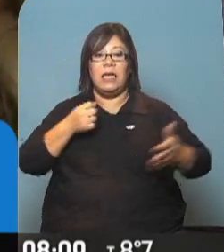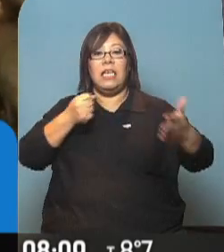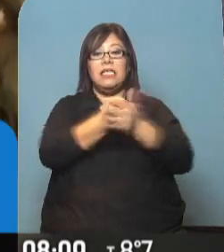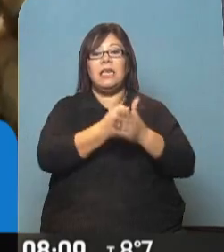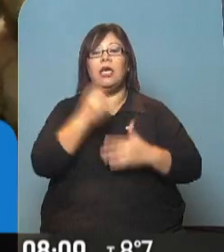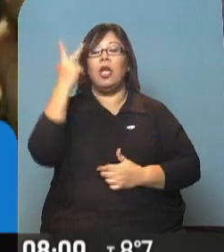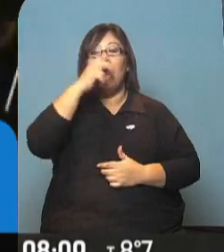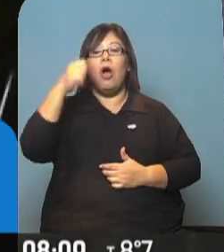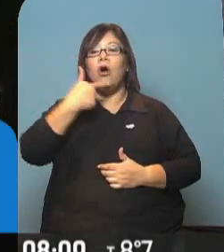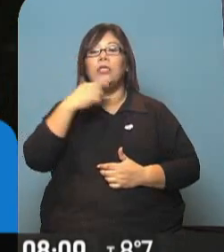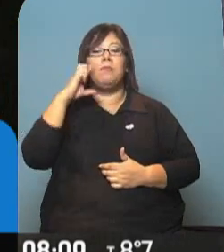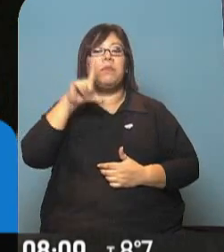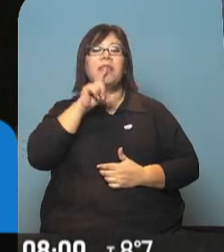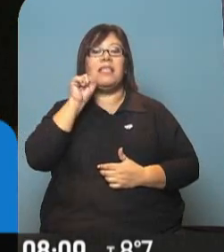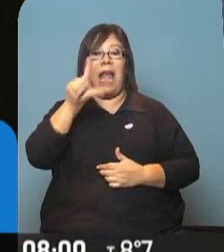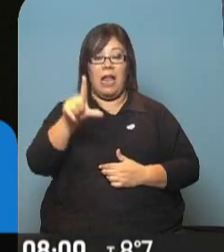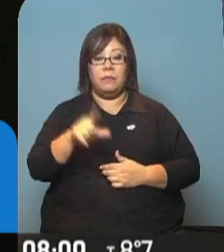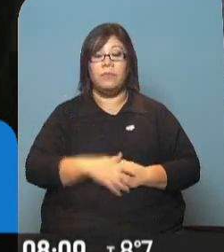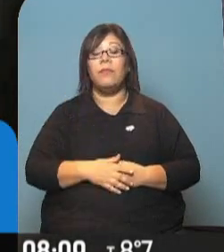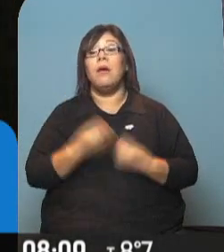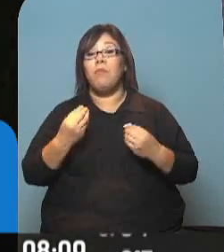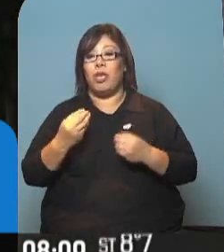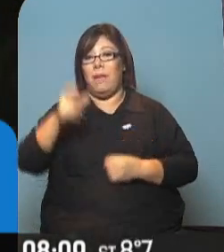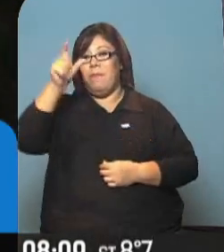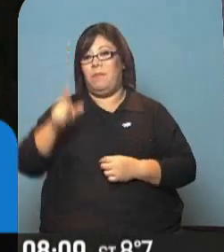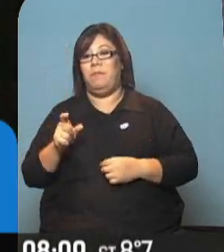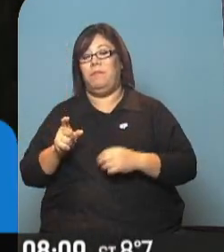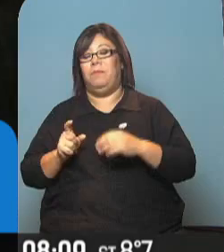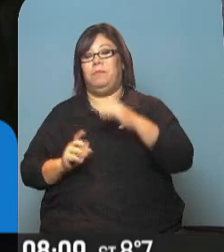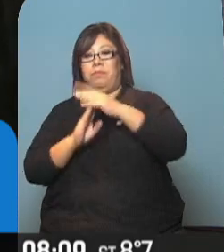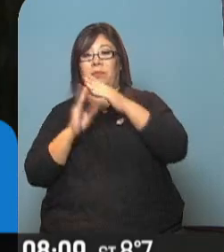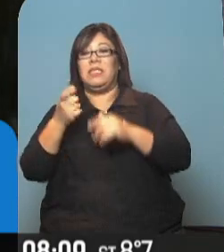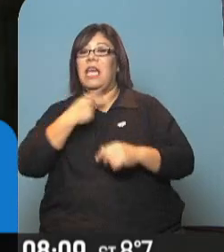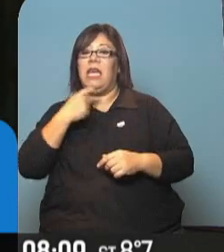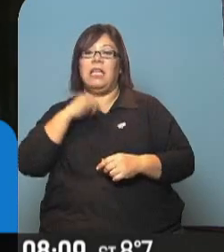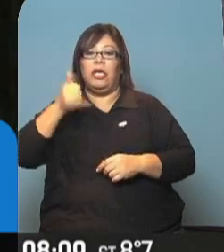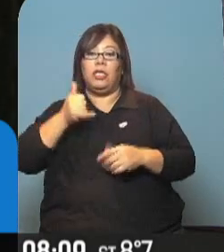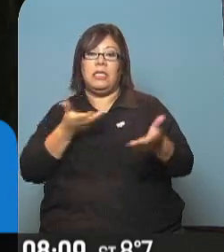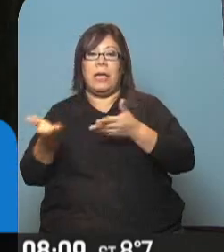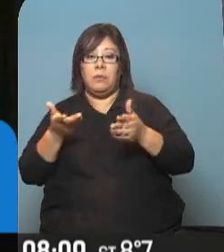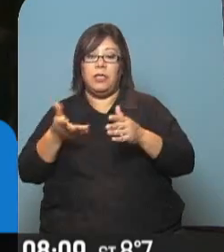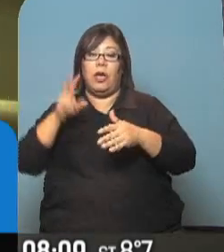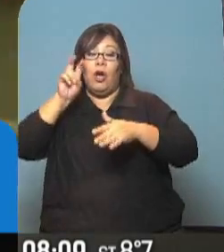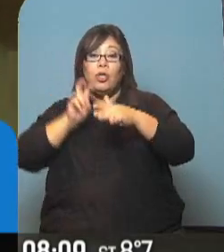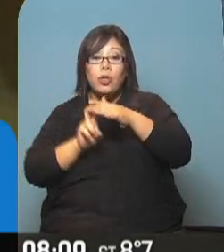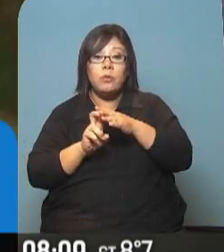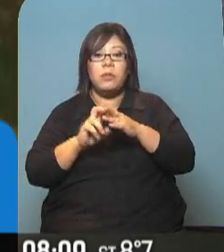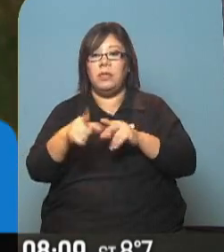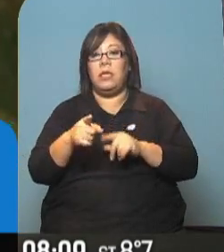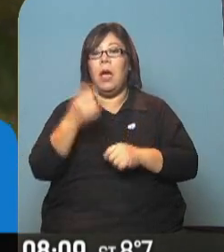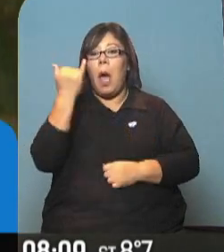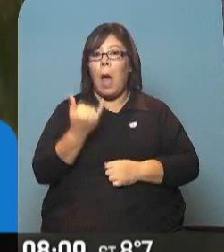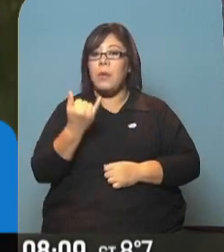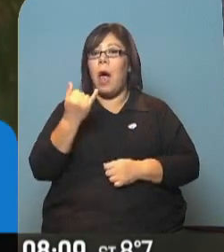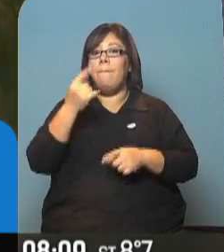poner en movimiento una formación hacia la cabecera. Los delegados lo impidieron en el marco de la protesta que estaban realizando hasta el mediodía por la apertura